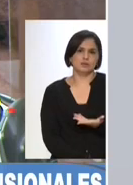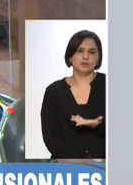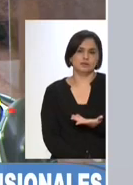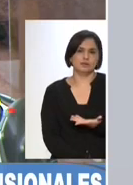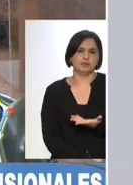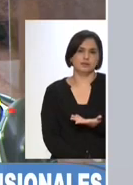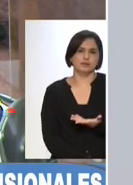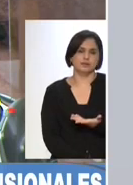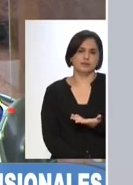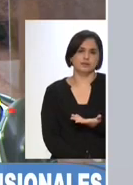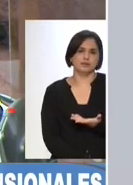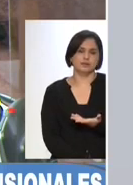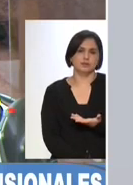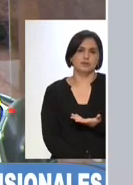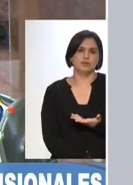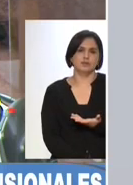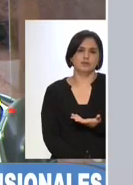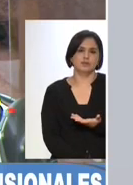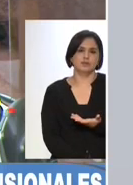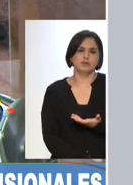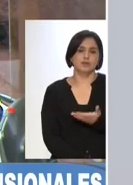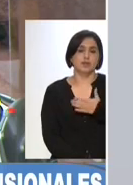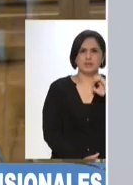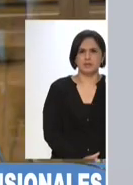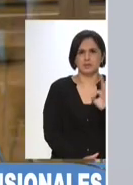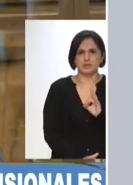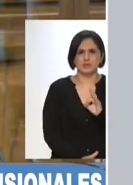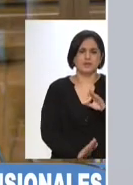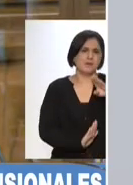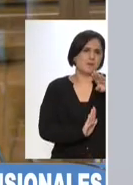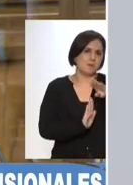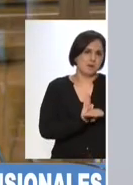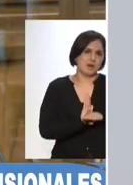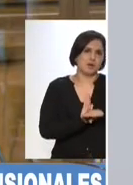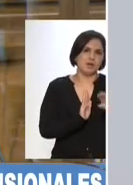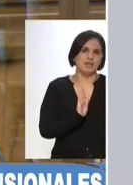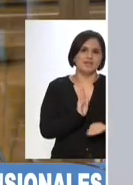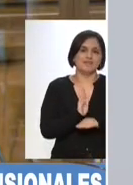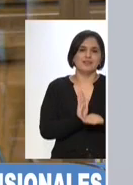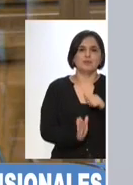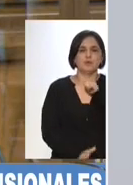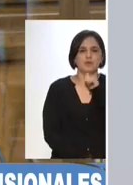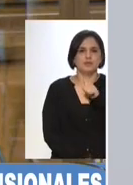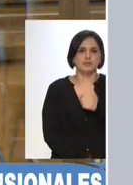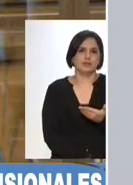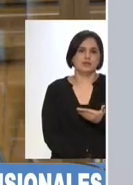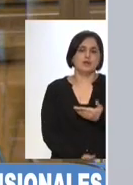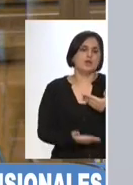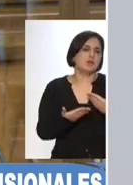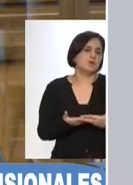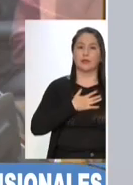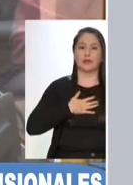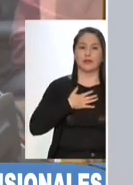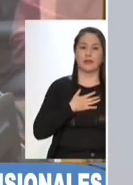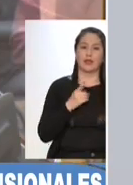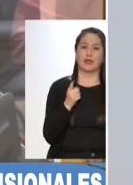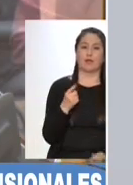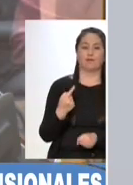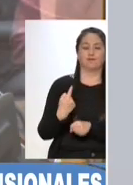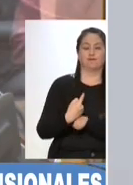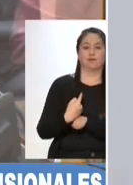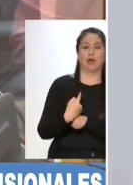de sistema 1, 2, 3, 4, 5. Lo que tú quieras. 4, 5. ¿Cuál de estos